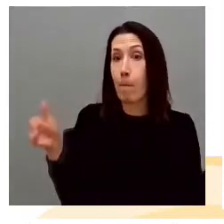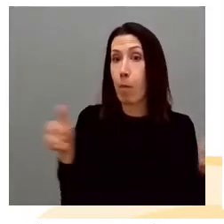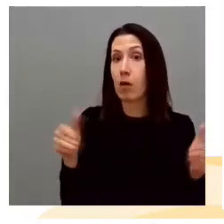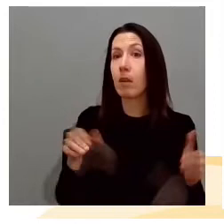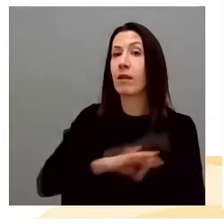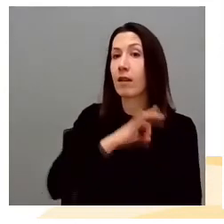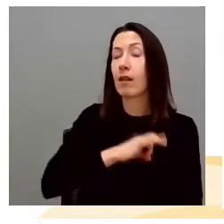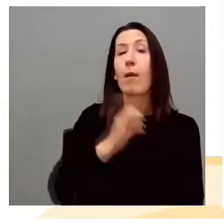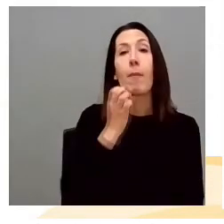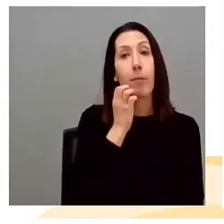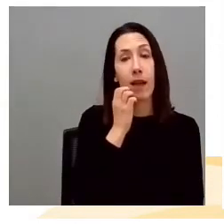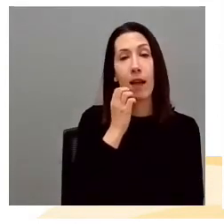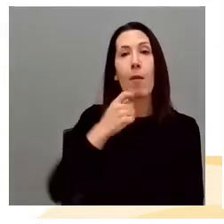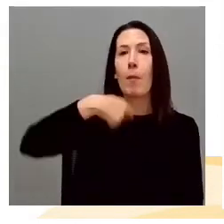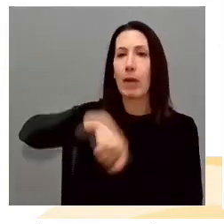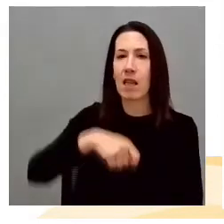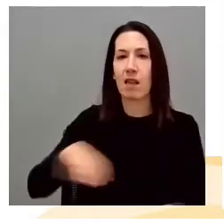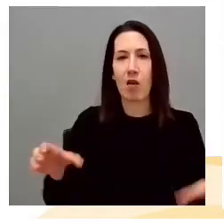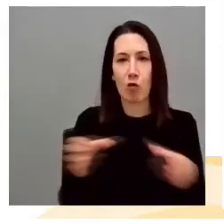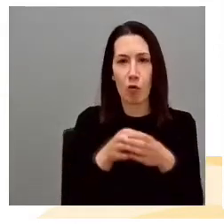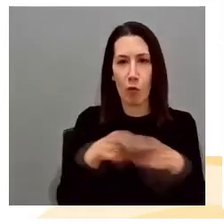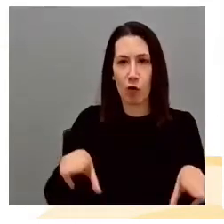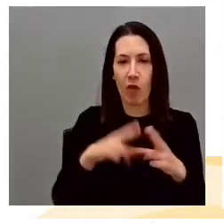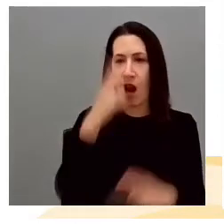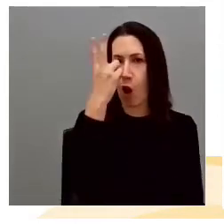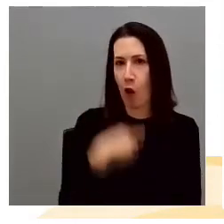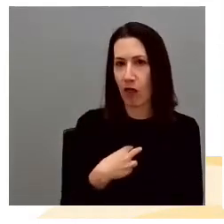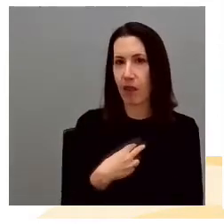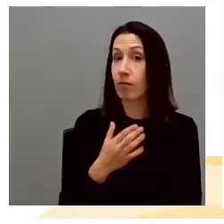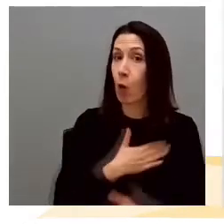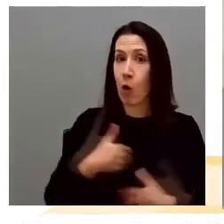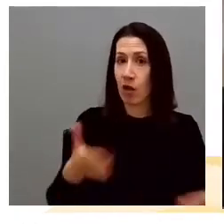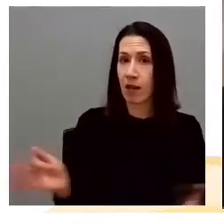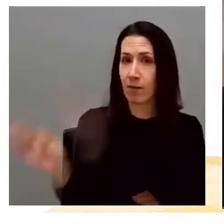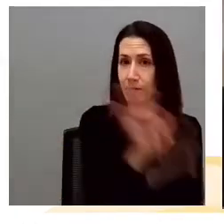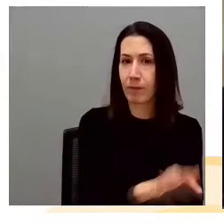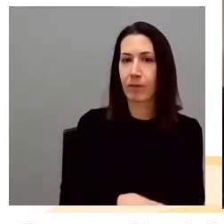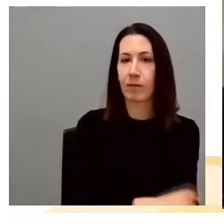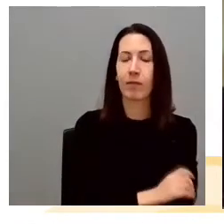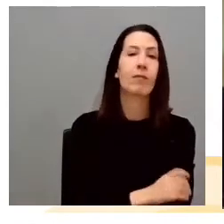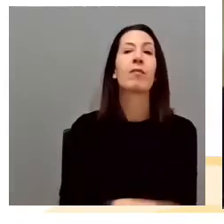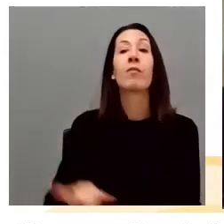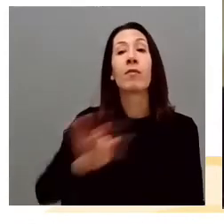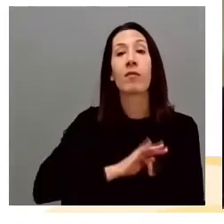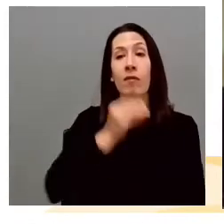Miguel Carballeda, presidente del Grupo Social 11. Cuando quieras, Miguel.